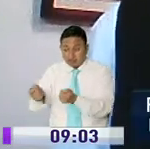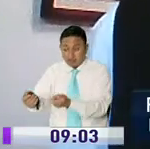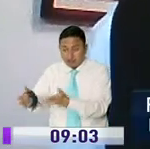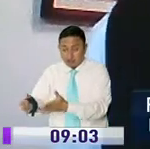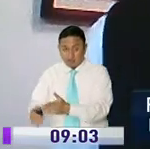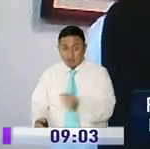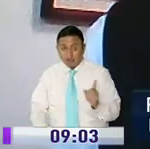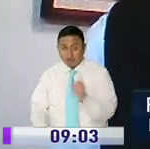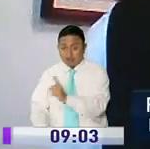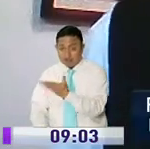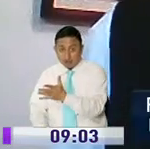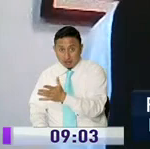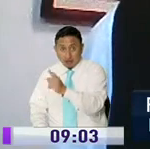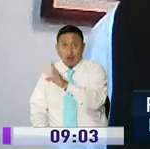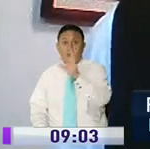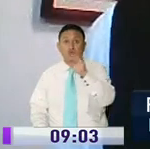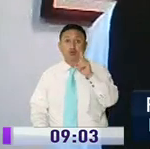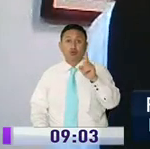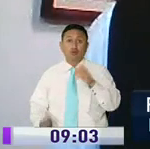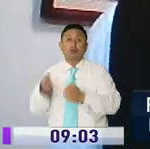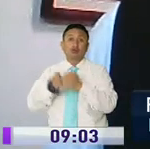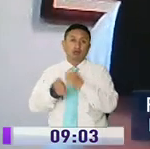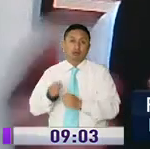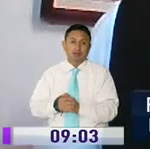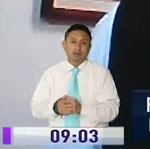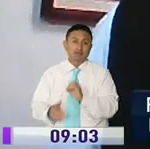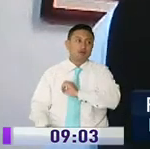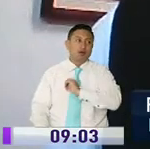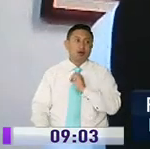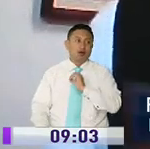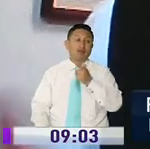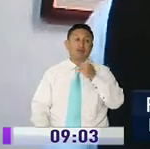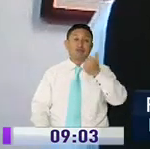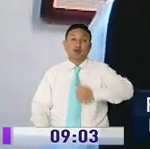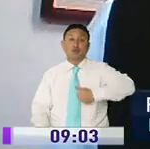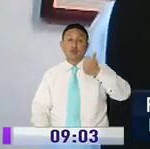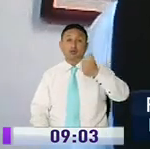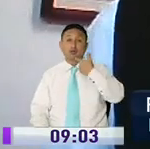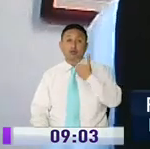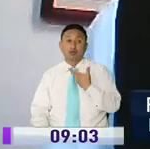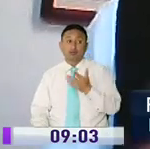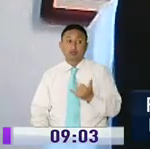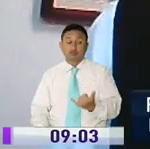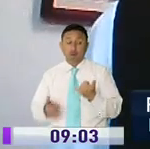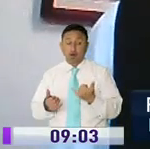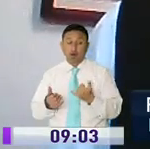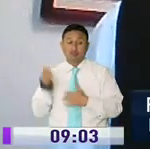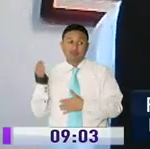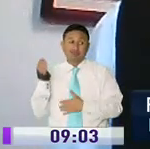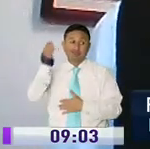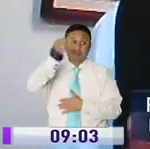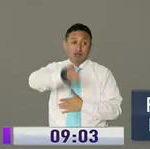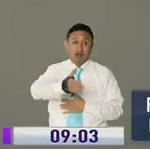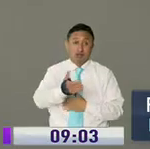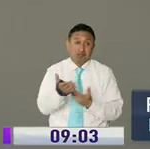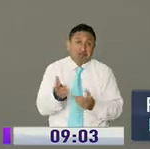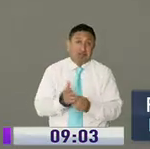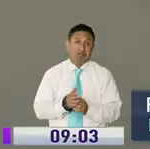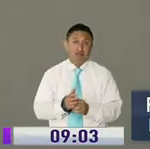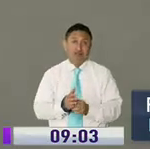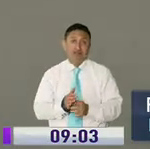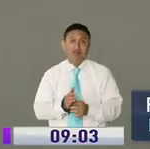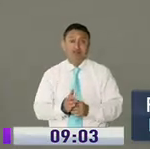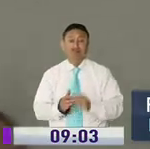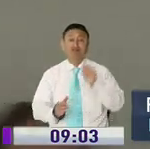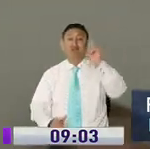recogido o han tenido problemas con el 911 o han alertado a las autoridades y simple y llanamente no han ido a recoger el cadáver. Otro de los